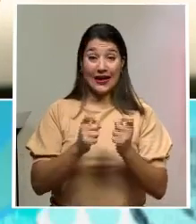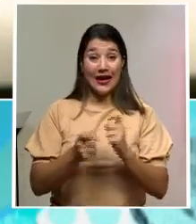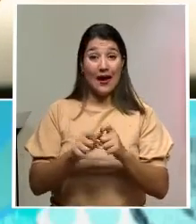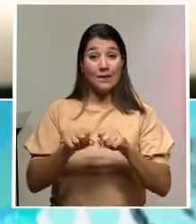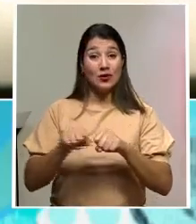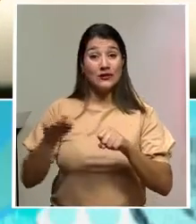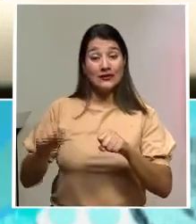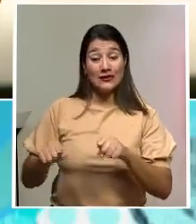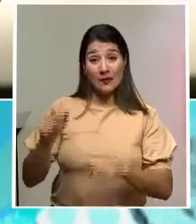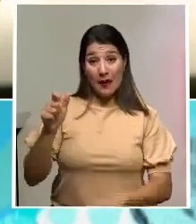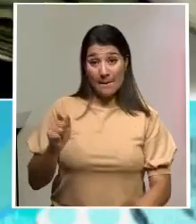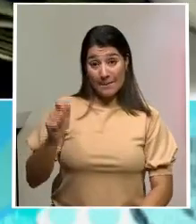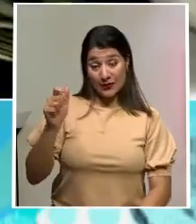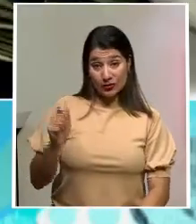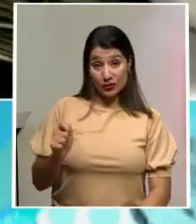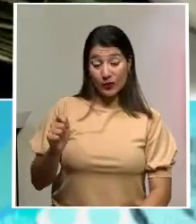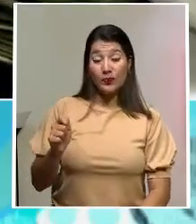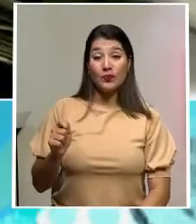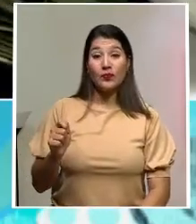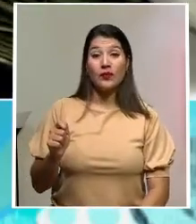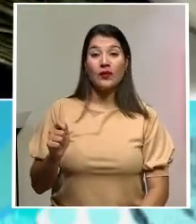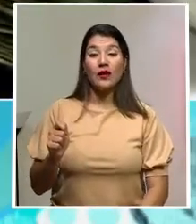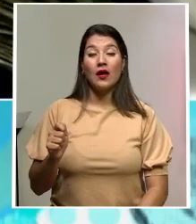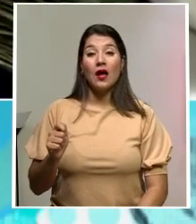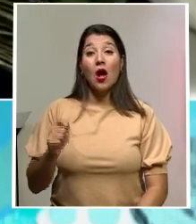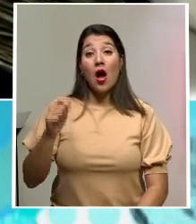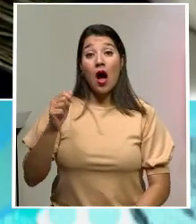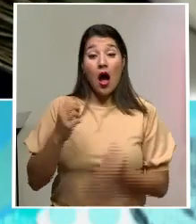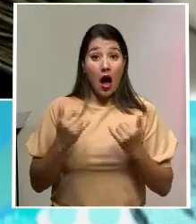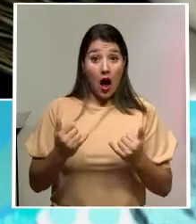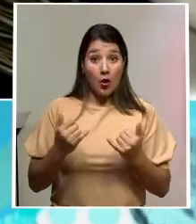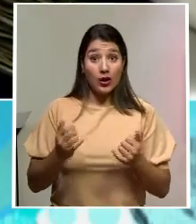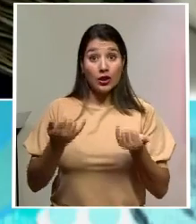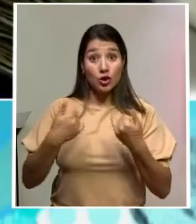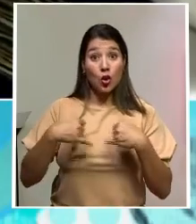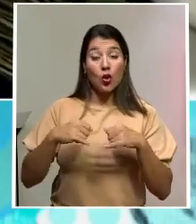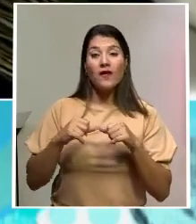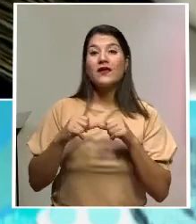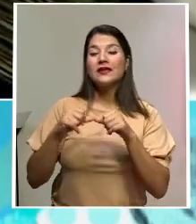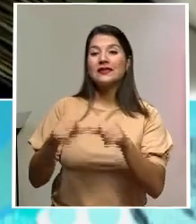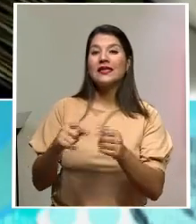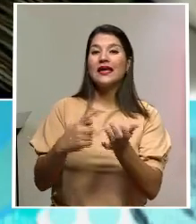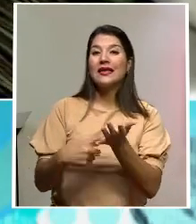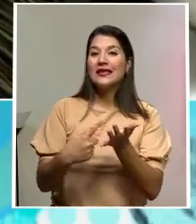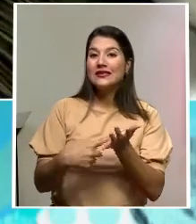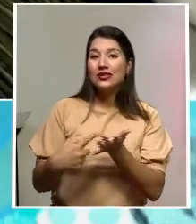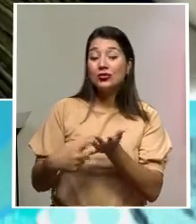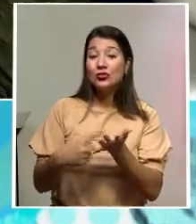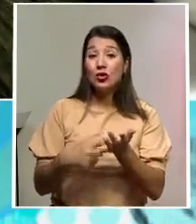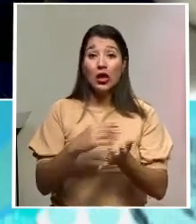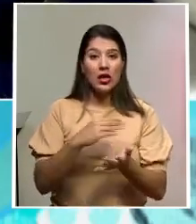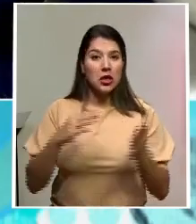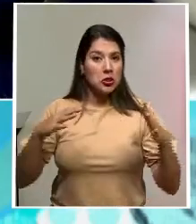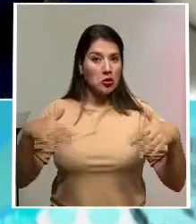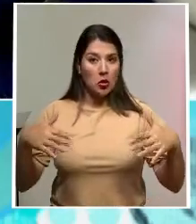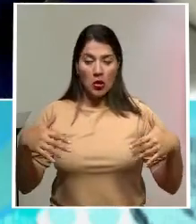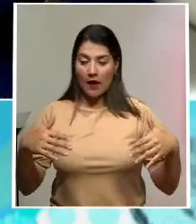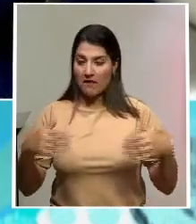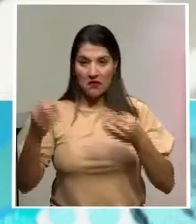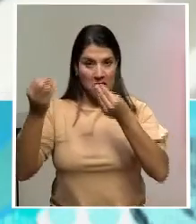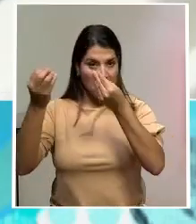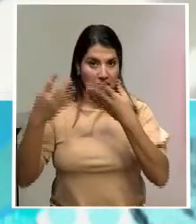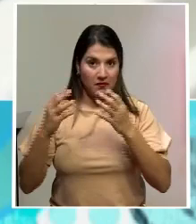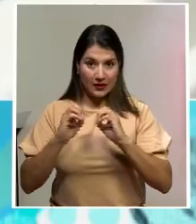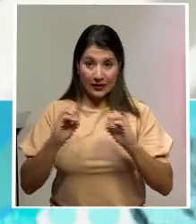al régimen de pensiones. Precisamente a esta hora continúa la discusión y aún no se ha emitido información